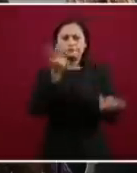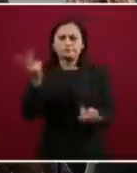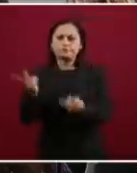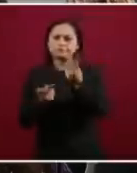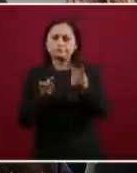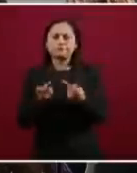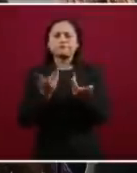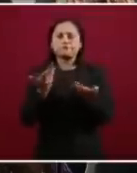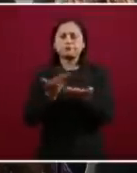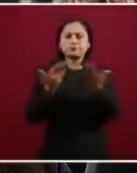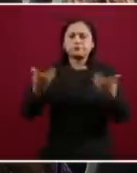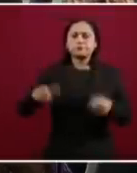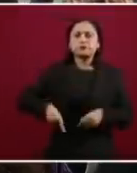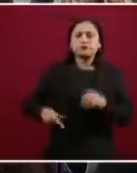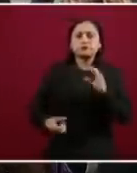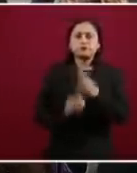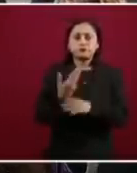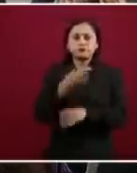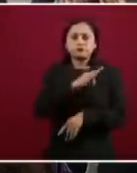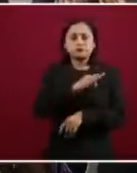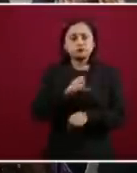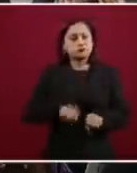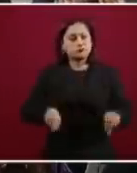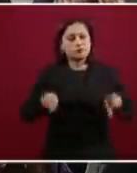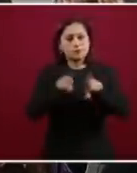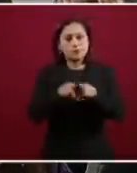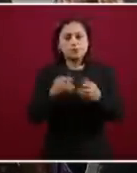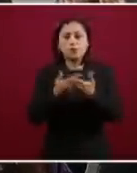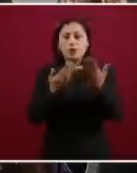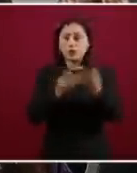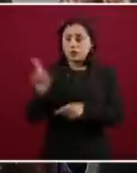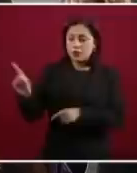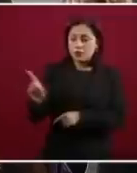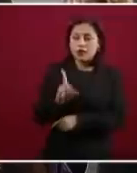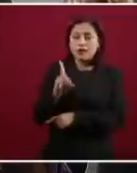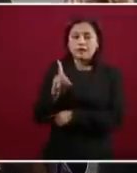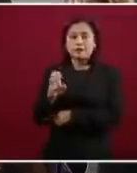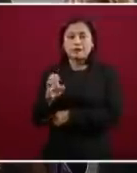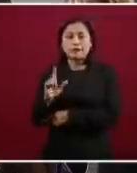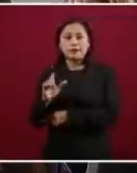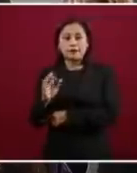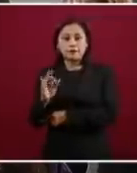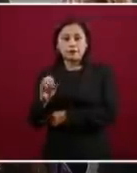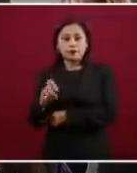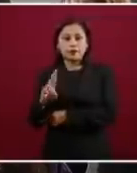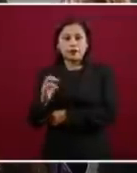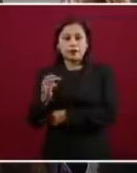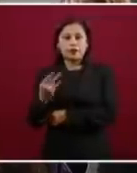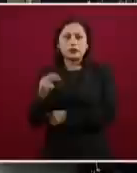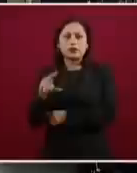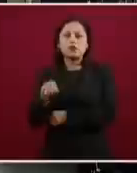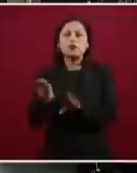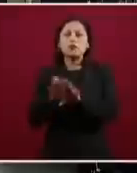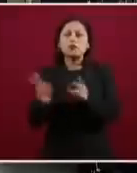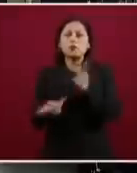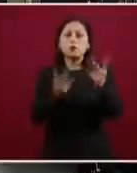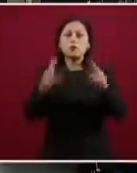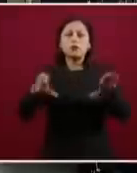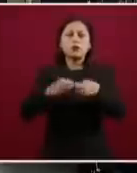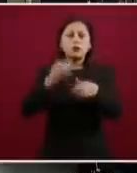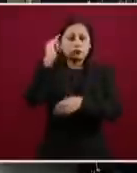gobierno. Gracias. Ahora vamos a escuchar a Adelfo Regino con el tema de las consultas indígenas.